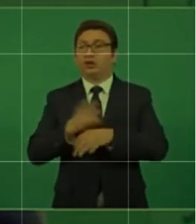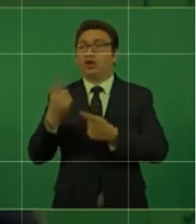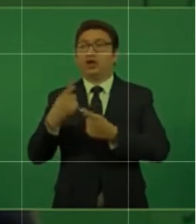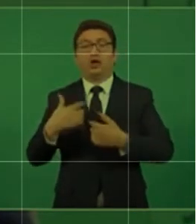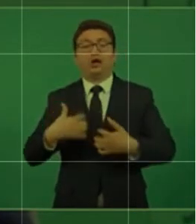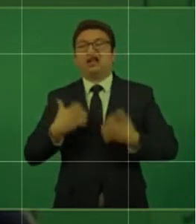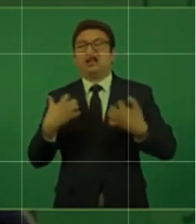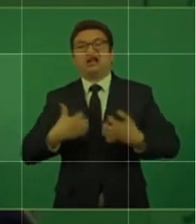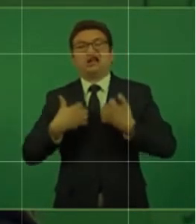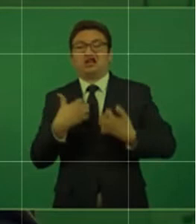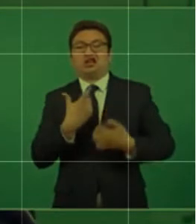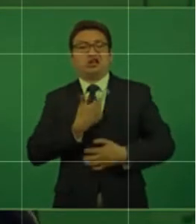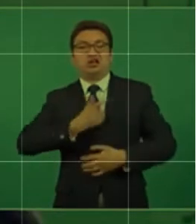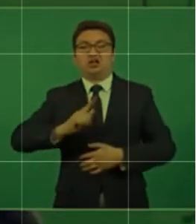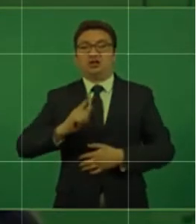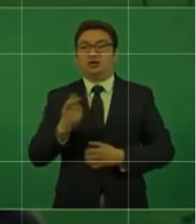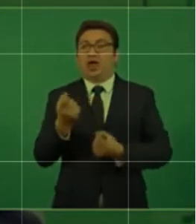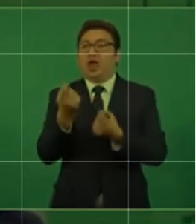Hay sectores